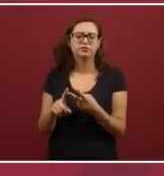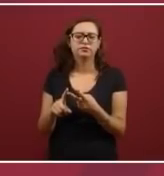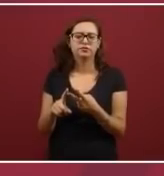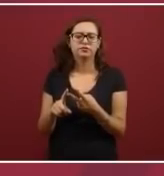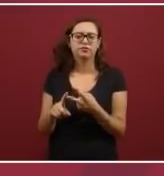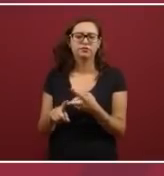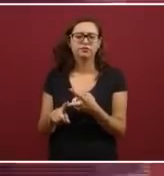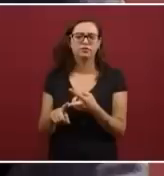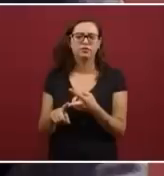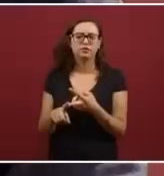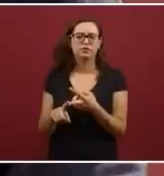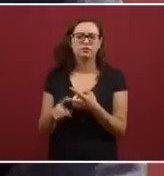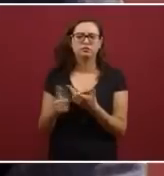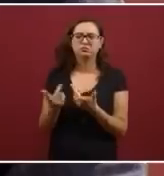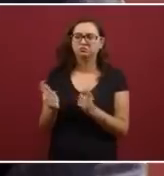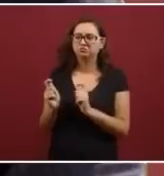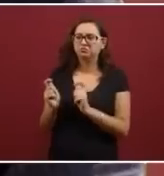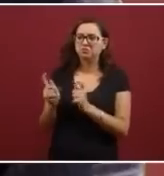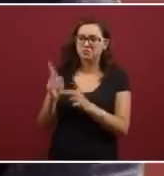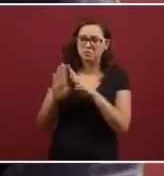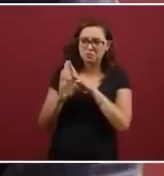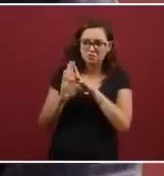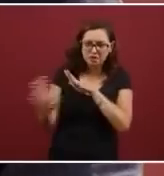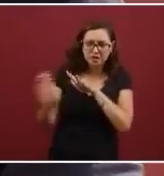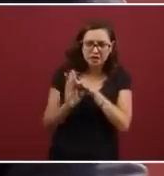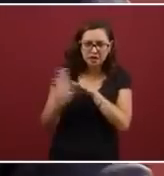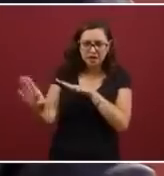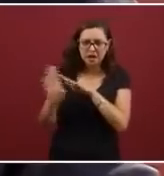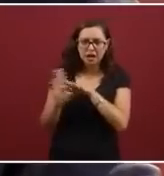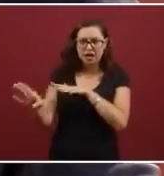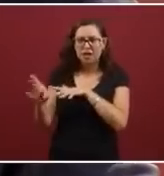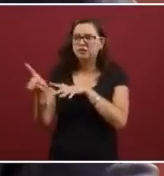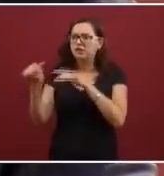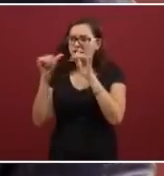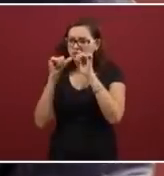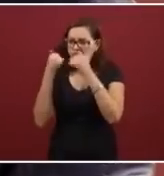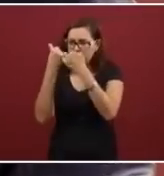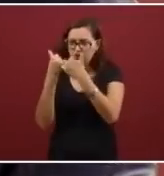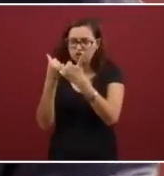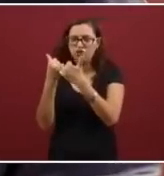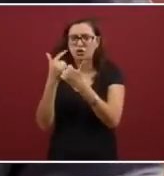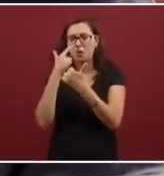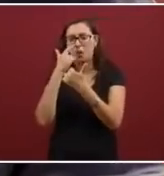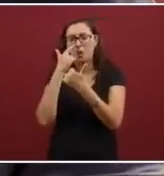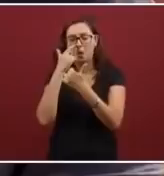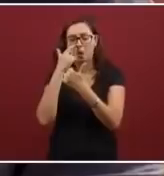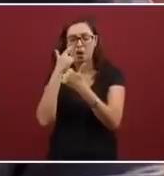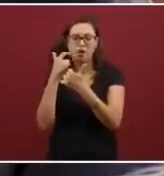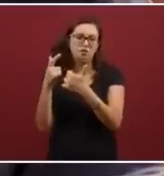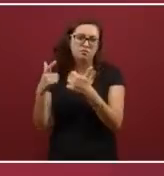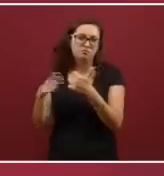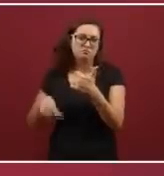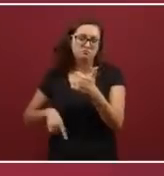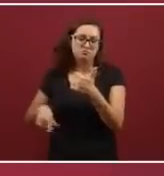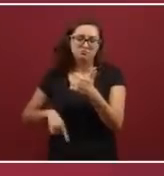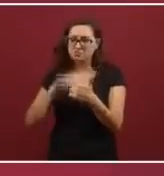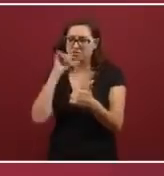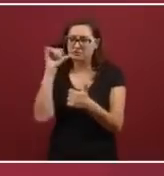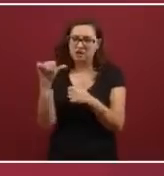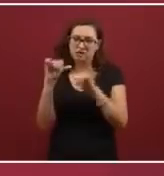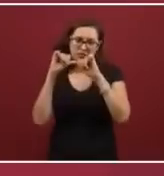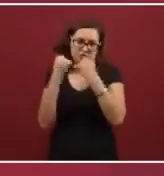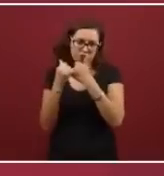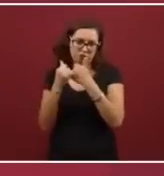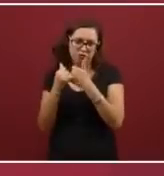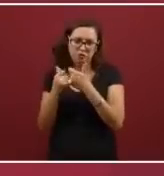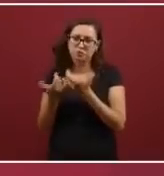destinar recursos a migrantes habían asociaciones no gubernamentales que recibían